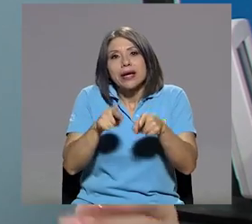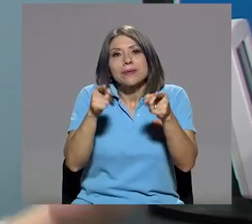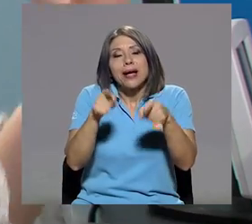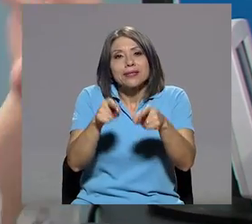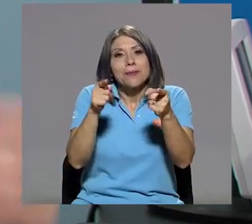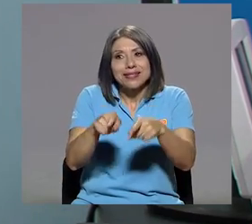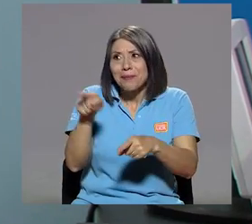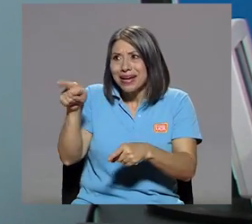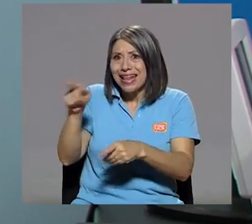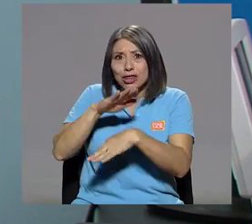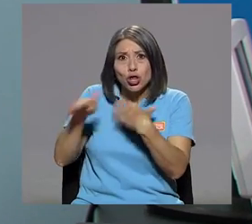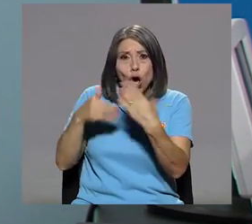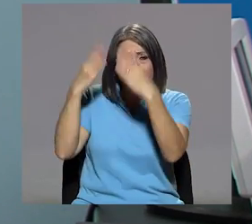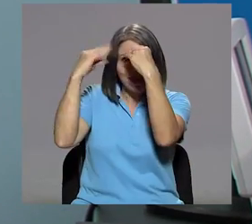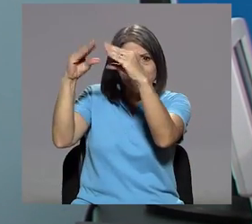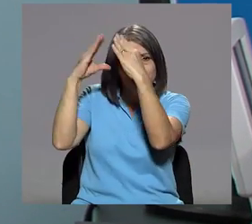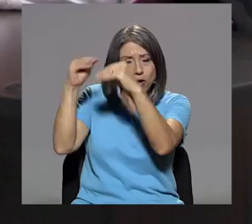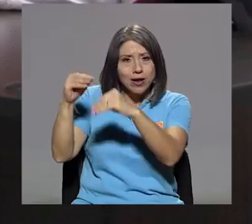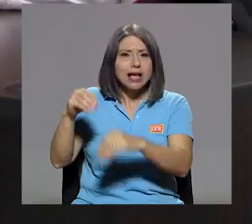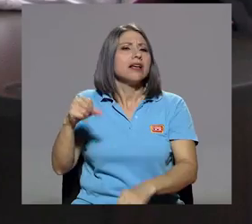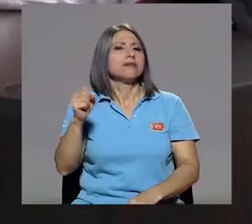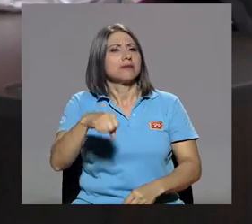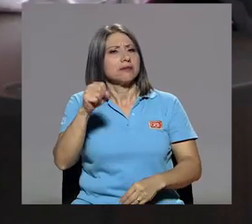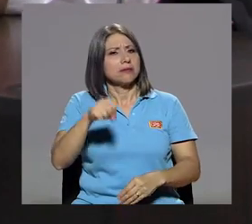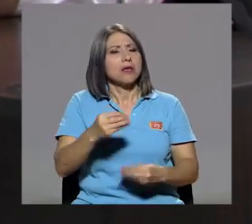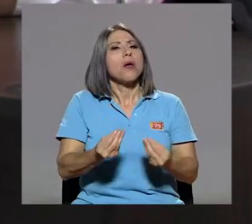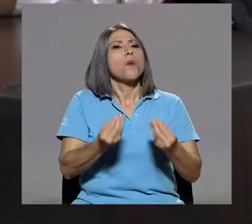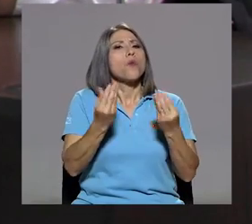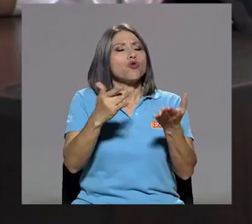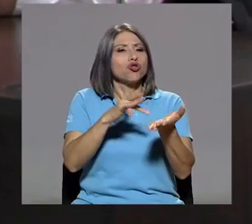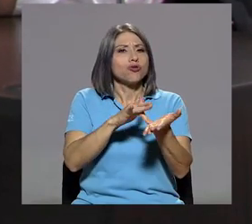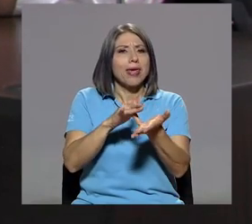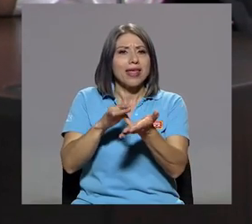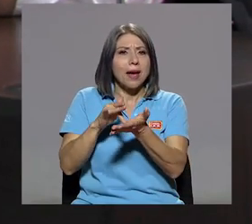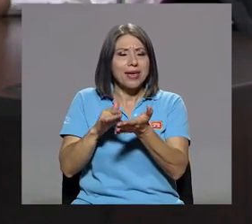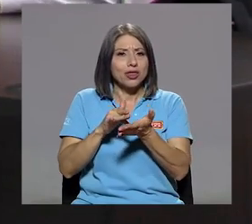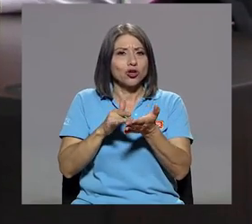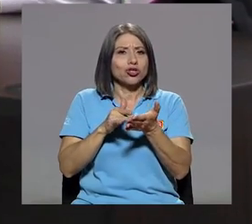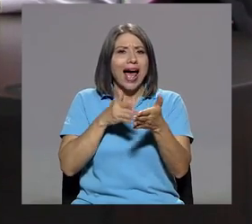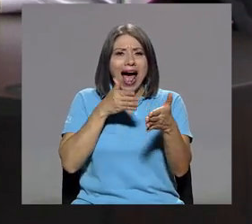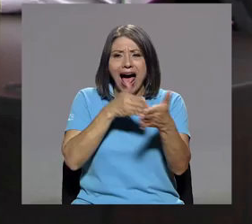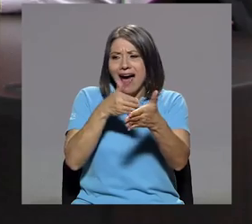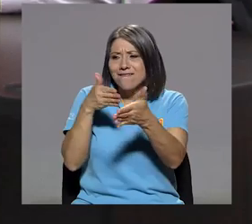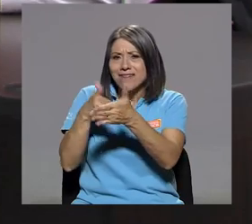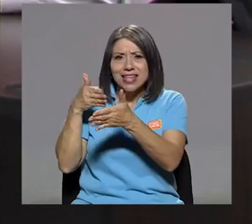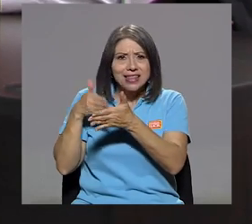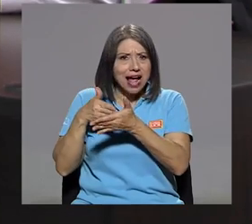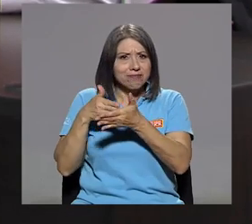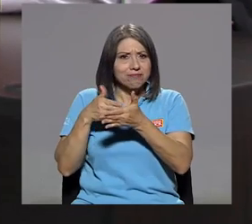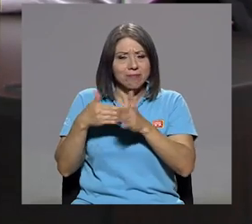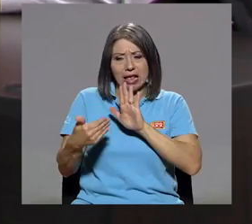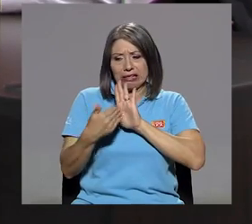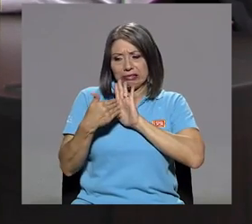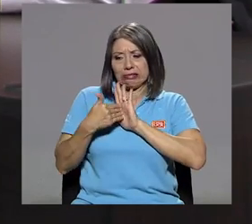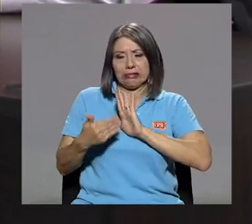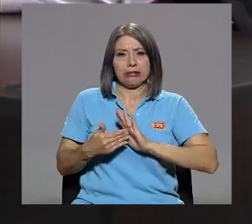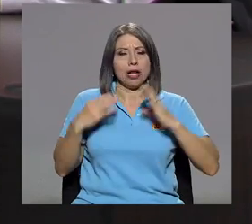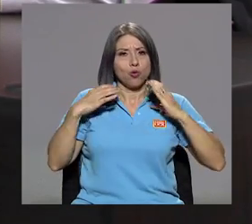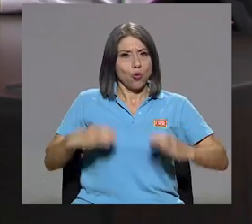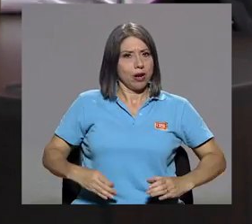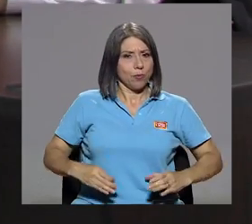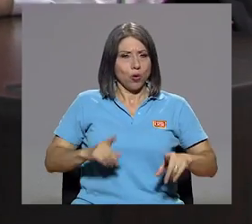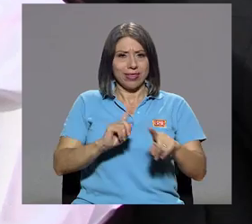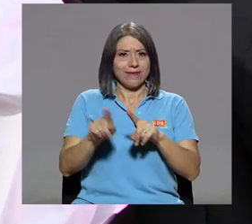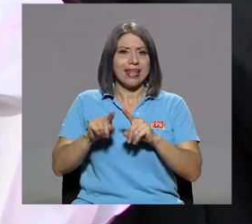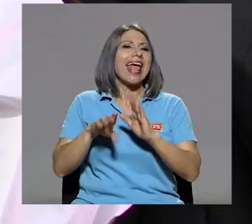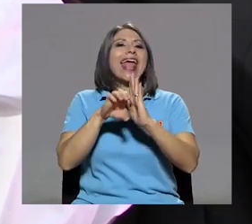ahí a mano, justamente por eso. Sí, sí, muchos medicamentos afectan otras estructuras en el cuerpo. Entonces,